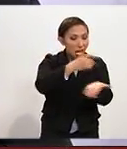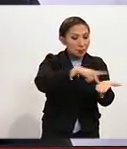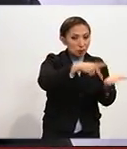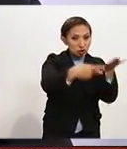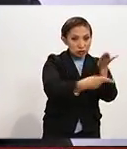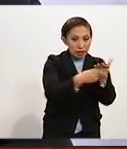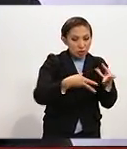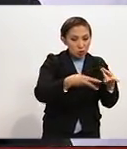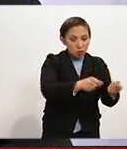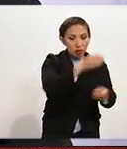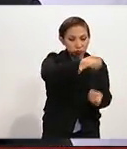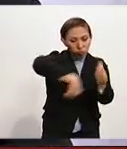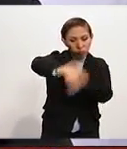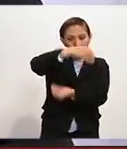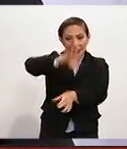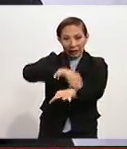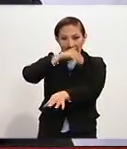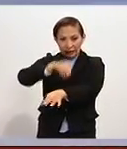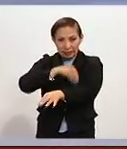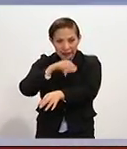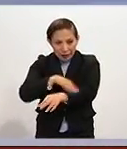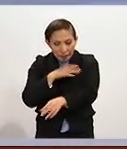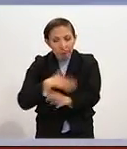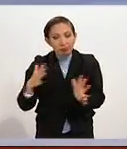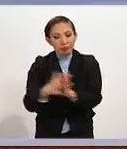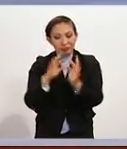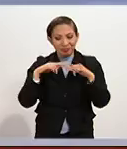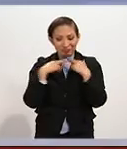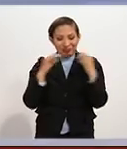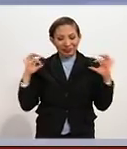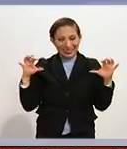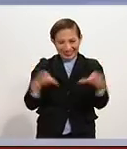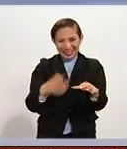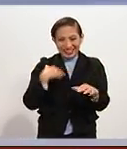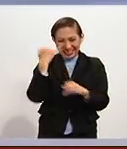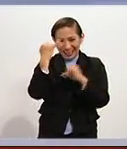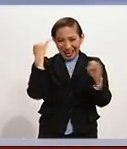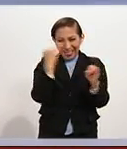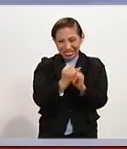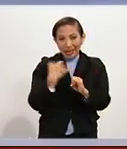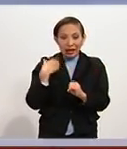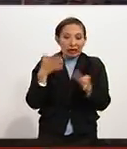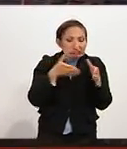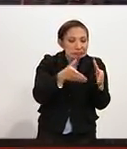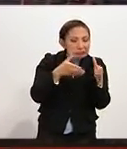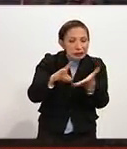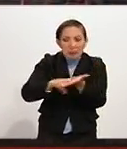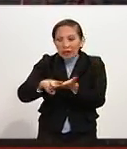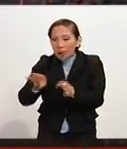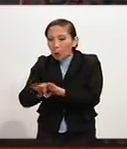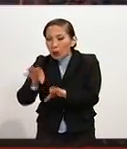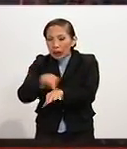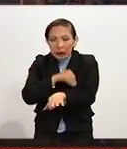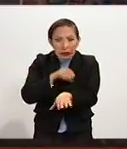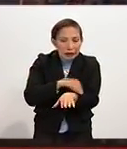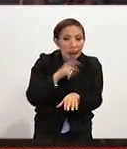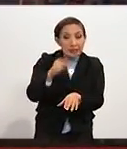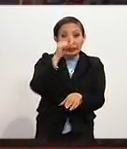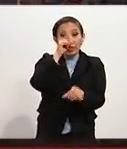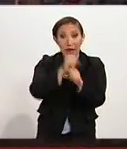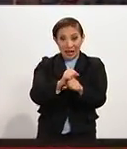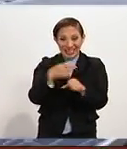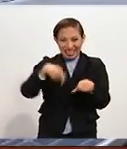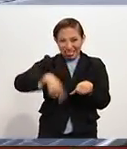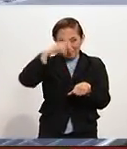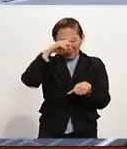de sustentabilidad energética. Al participar en el anuncio de este Foro Internacional de Alternativas Verdes, dijo que la Secretaría de